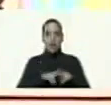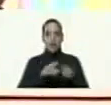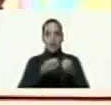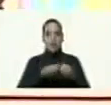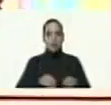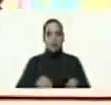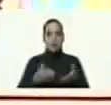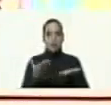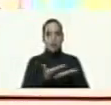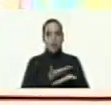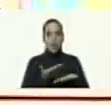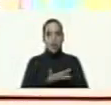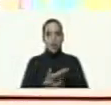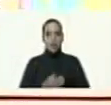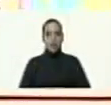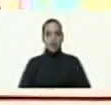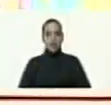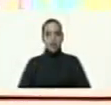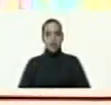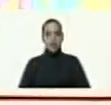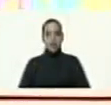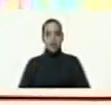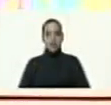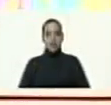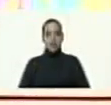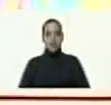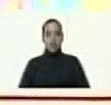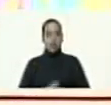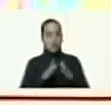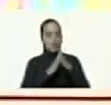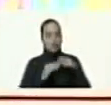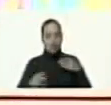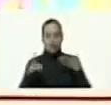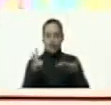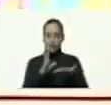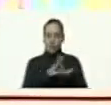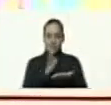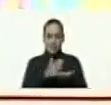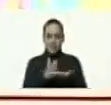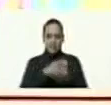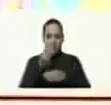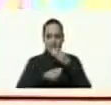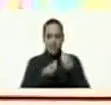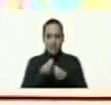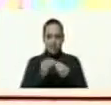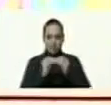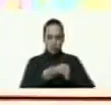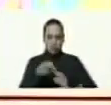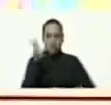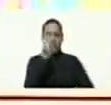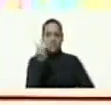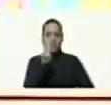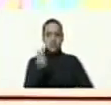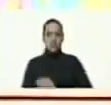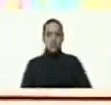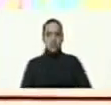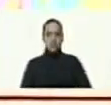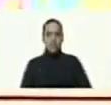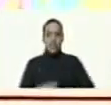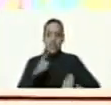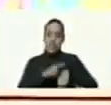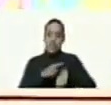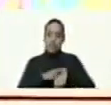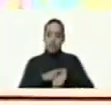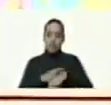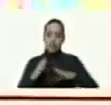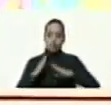Por aquí también tenemos un libro, todos estos libros editados aquí en Venezuela. En tiempos de guerra económica